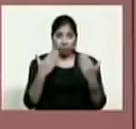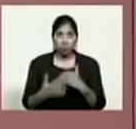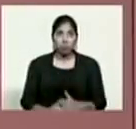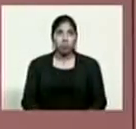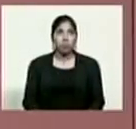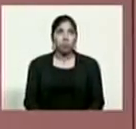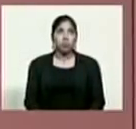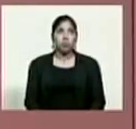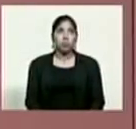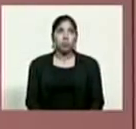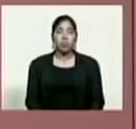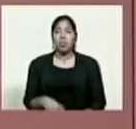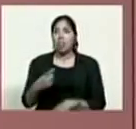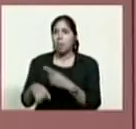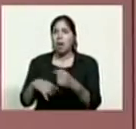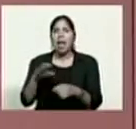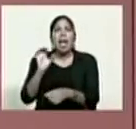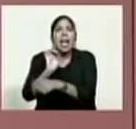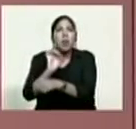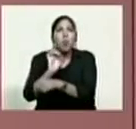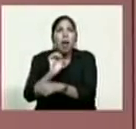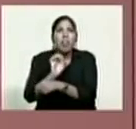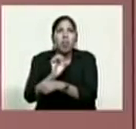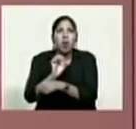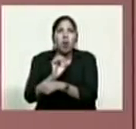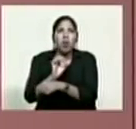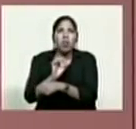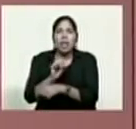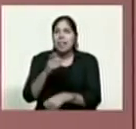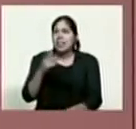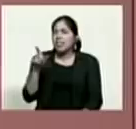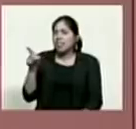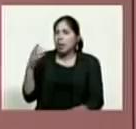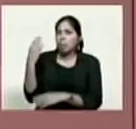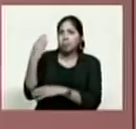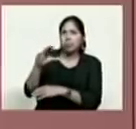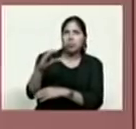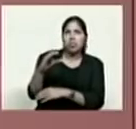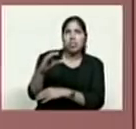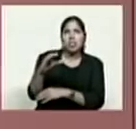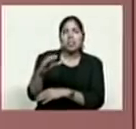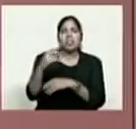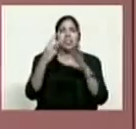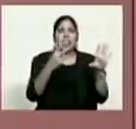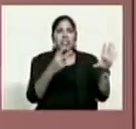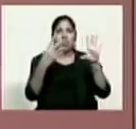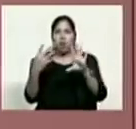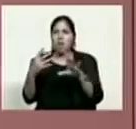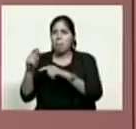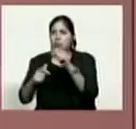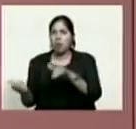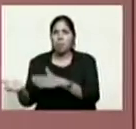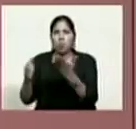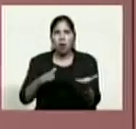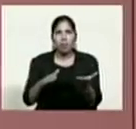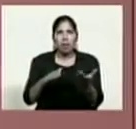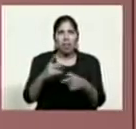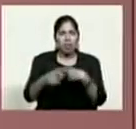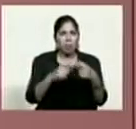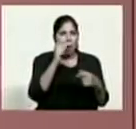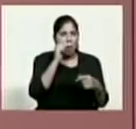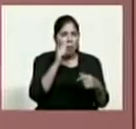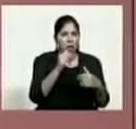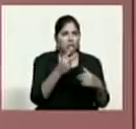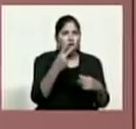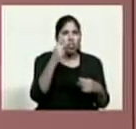emitió un comunicado diciendo son 79 fallecidos. Pero Olivares dos días después dice, no, son